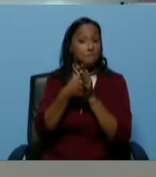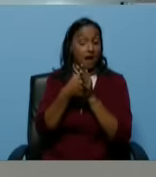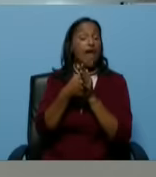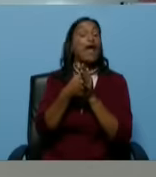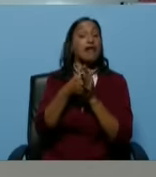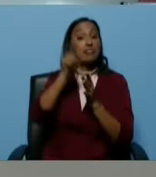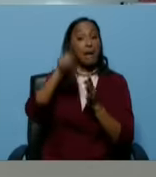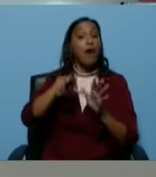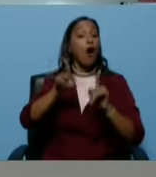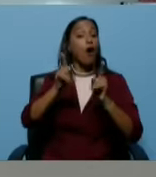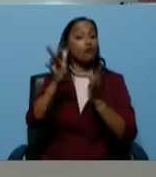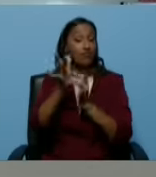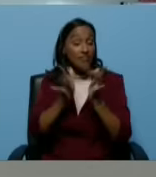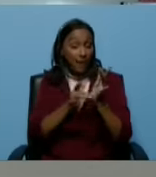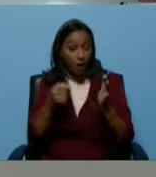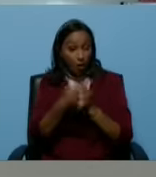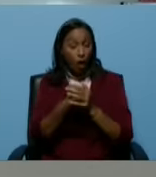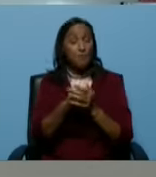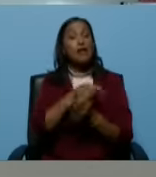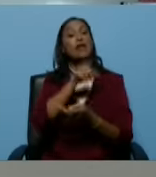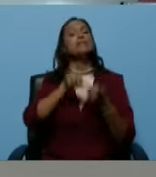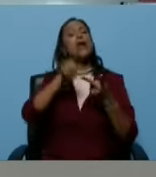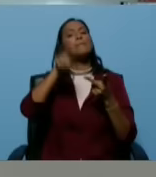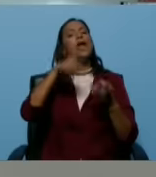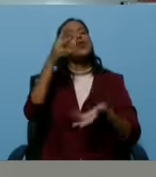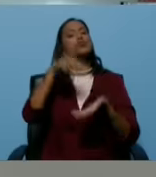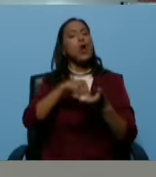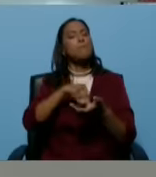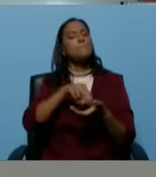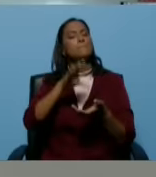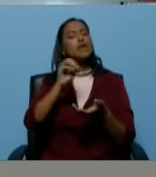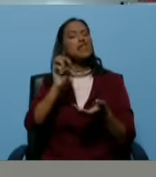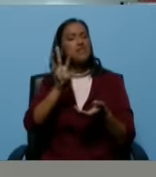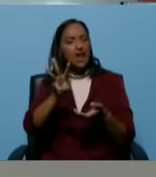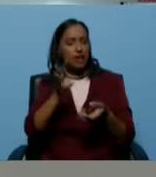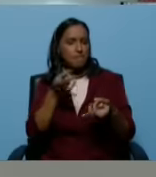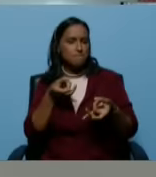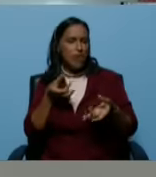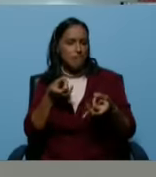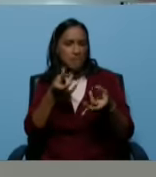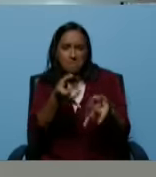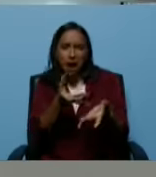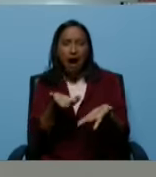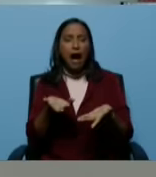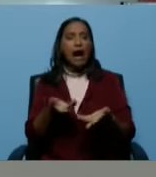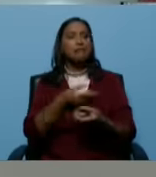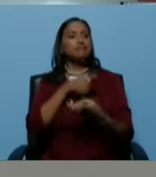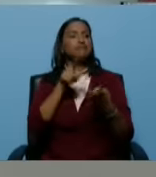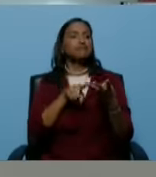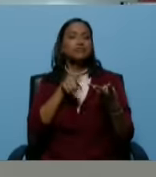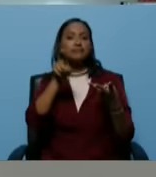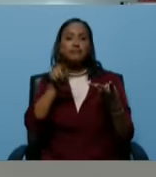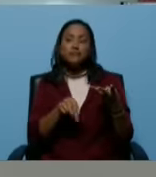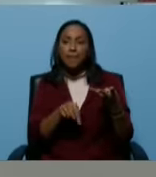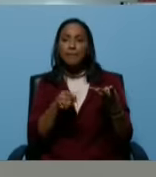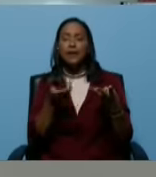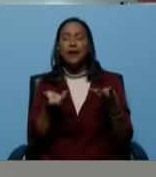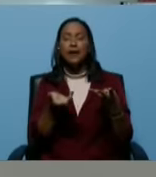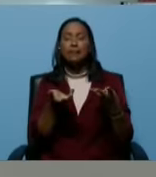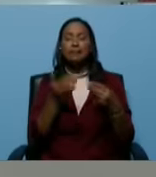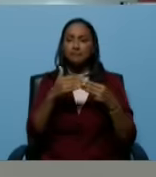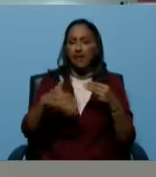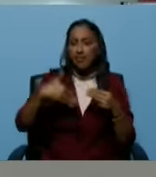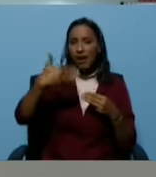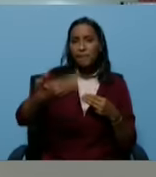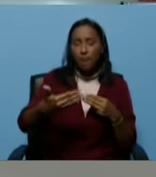las guarimbas del año 2003, con lo que pudimos ver posteriormente en